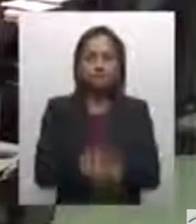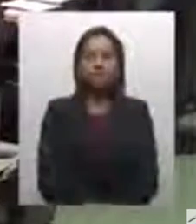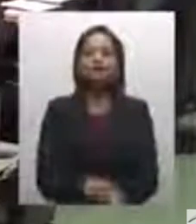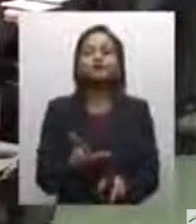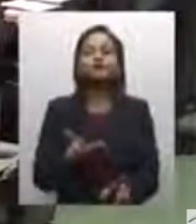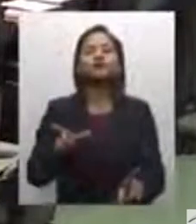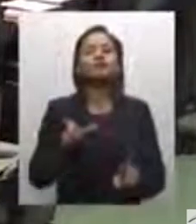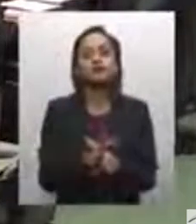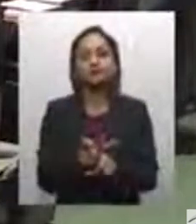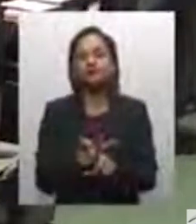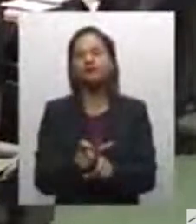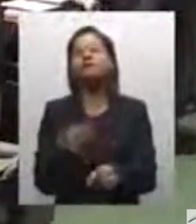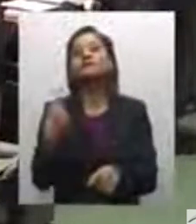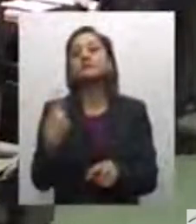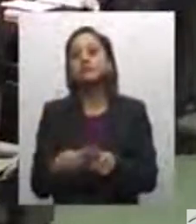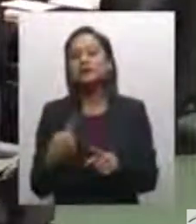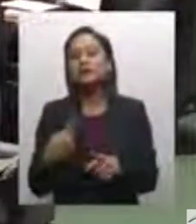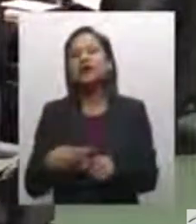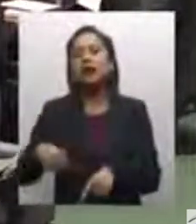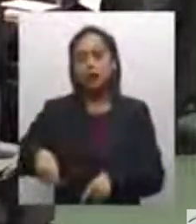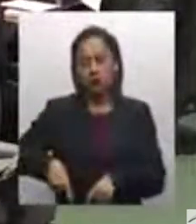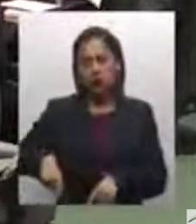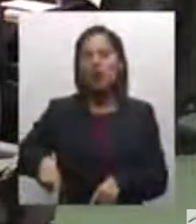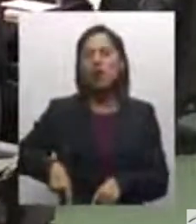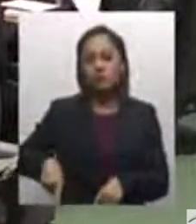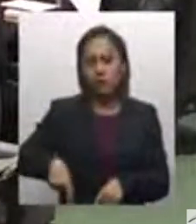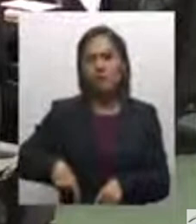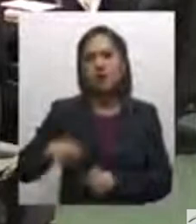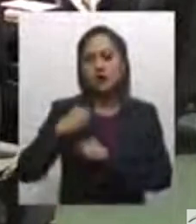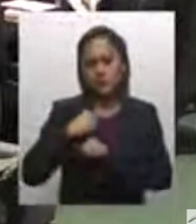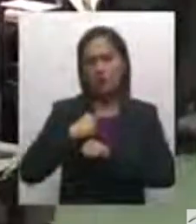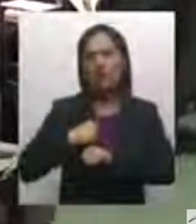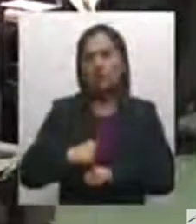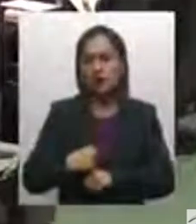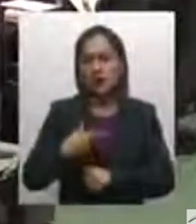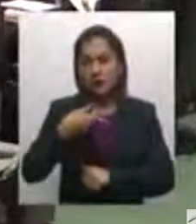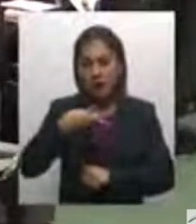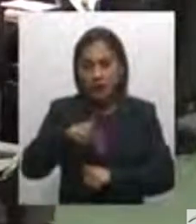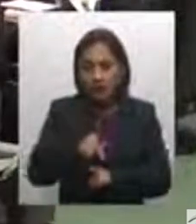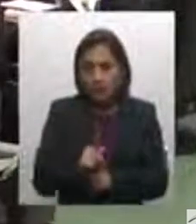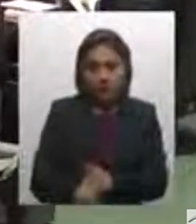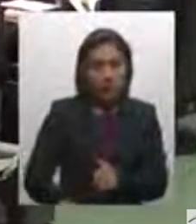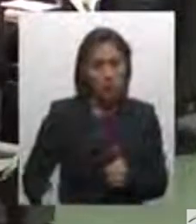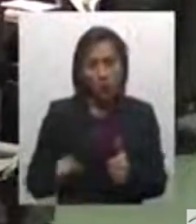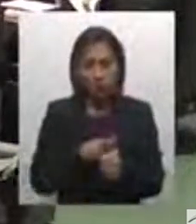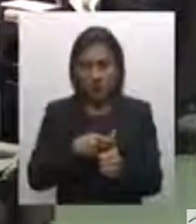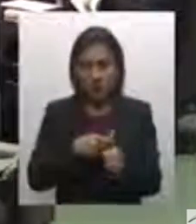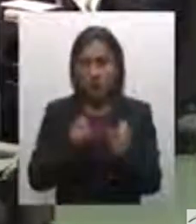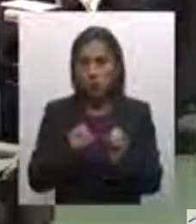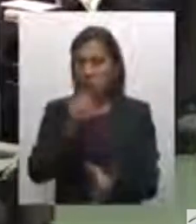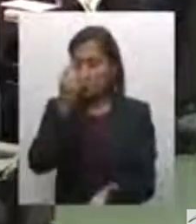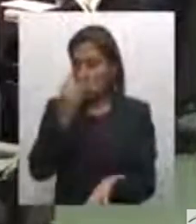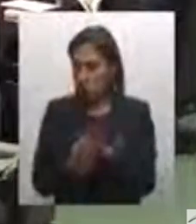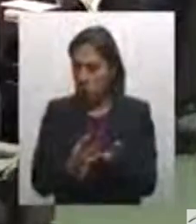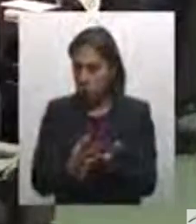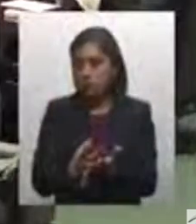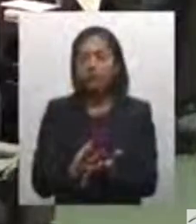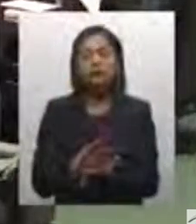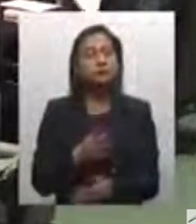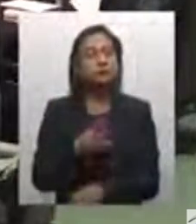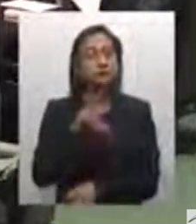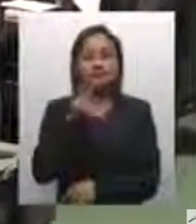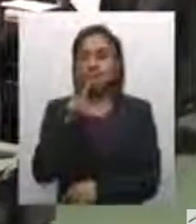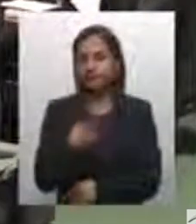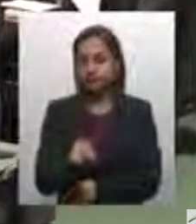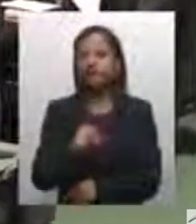estado pero no es el primer recurso del estado tenemos que atender